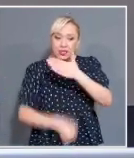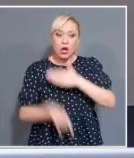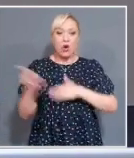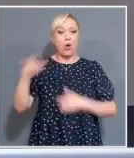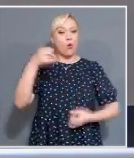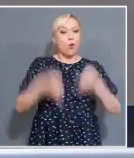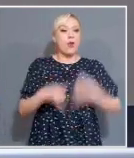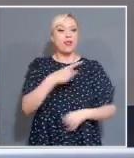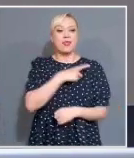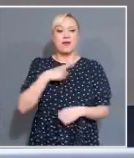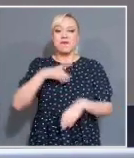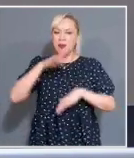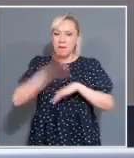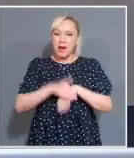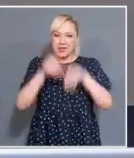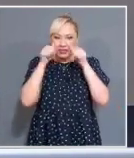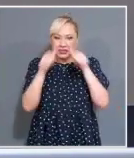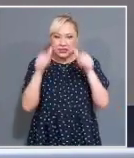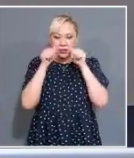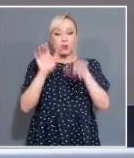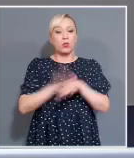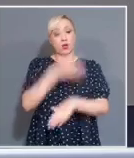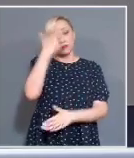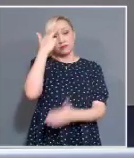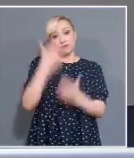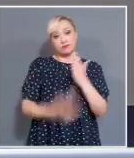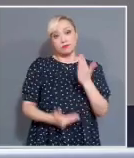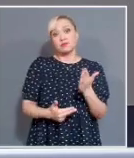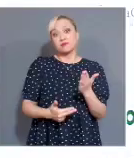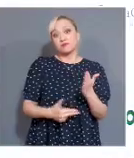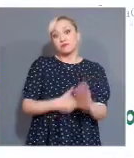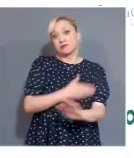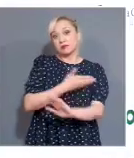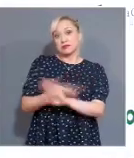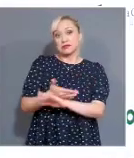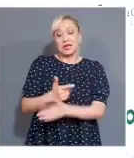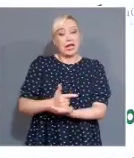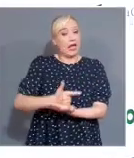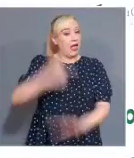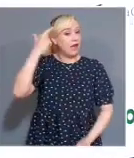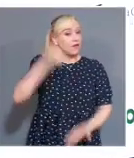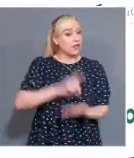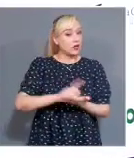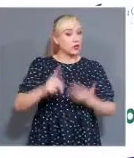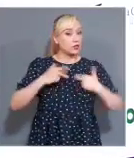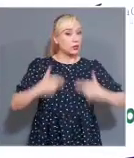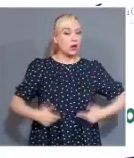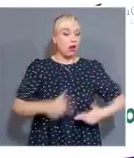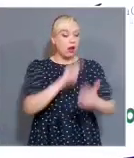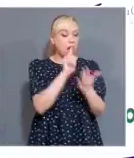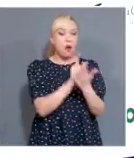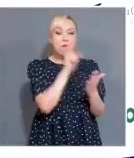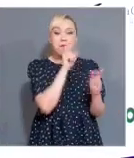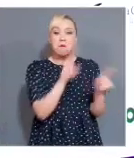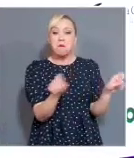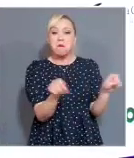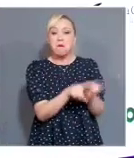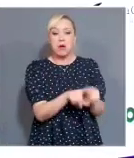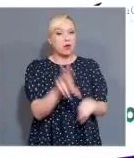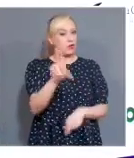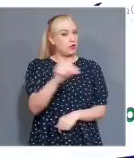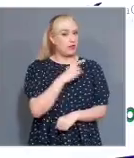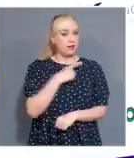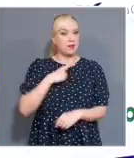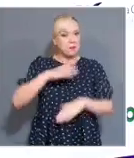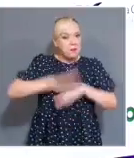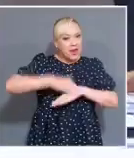de violaciones graves de derechos humanos no podemos regirnos por formalismos. En las mesas de diálogo, derechos humanos, proceso penal y